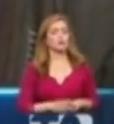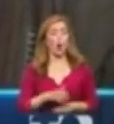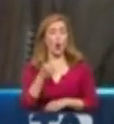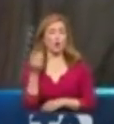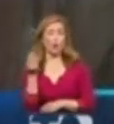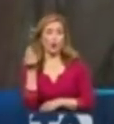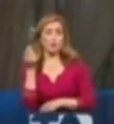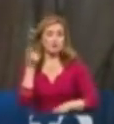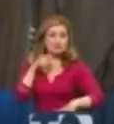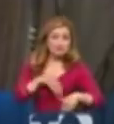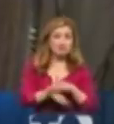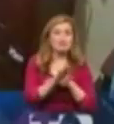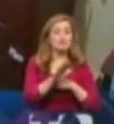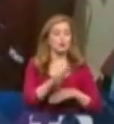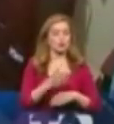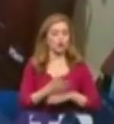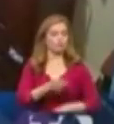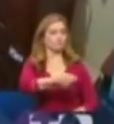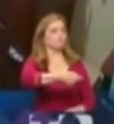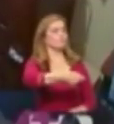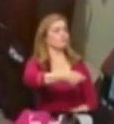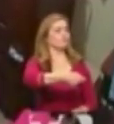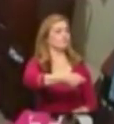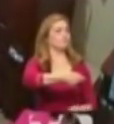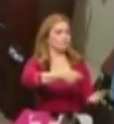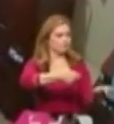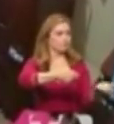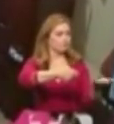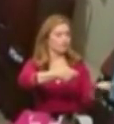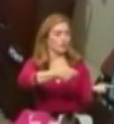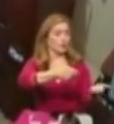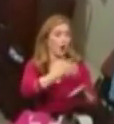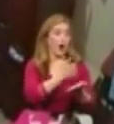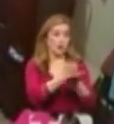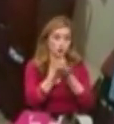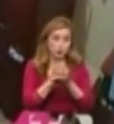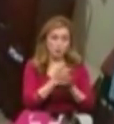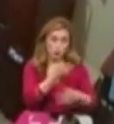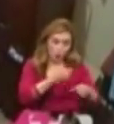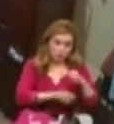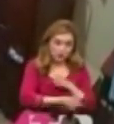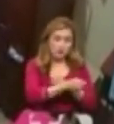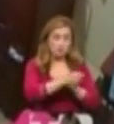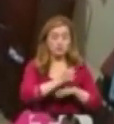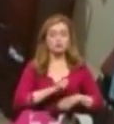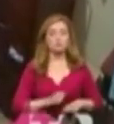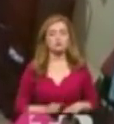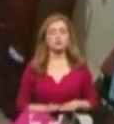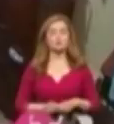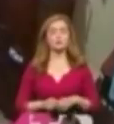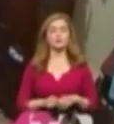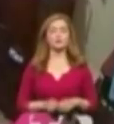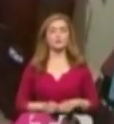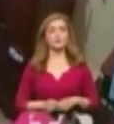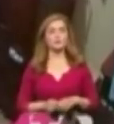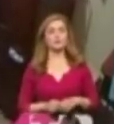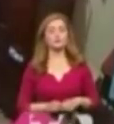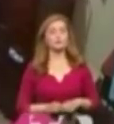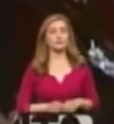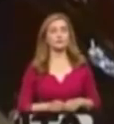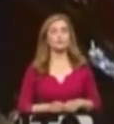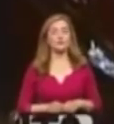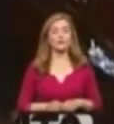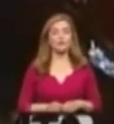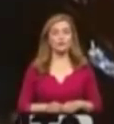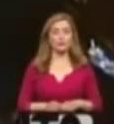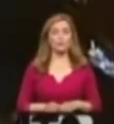otro joven y me indicó el cuchillo y me dijo que si no colaboro me iba a meter el cuchillo, una